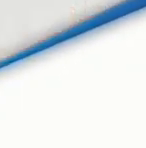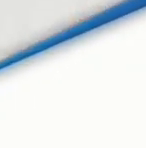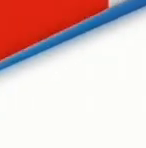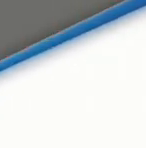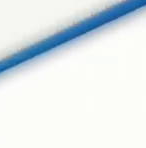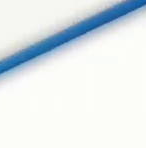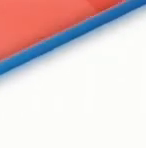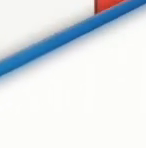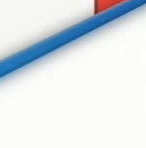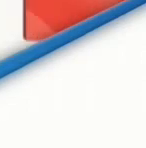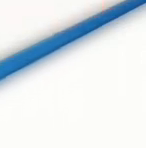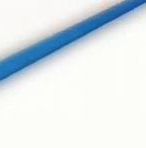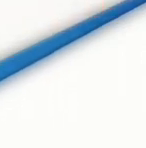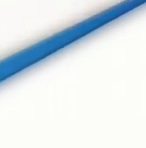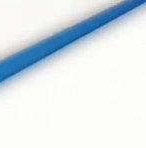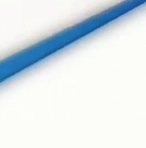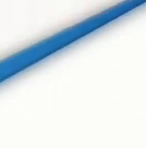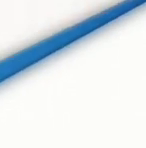Bajo supervisión adulta.